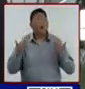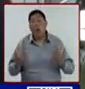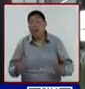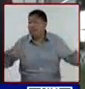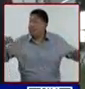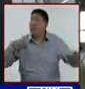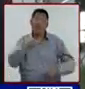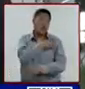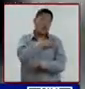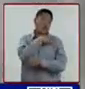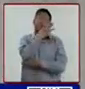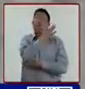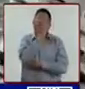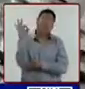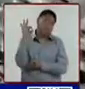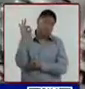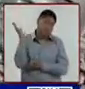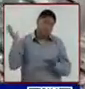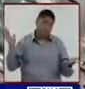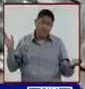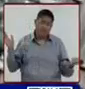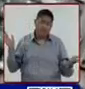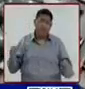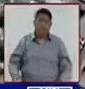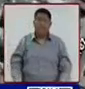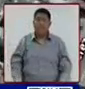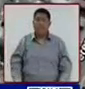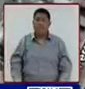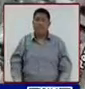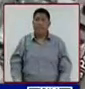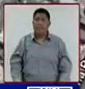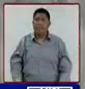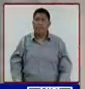Ahora estamos en Villa Fátima.